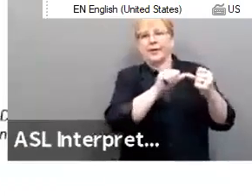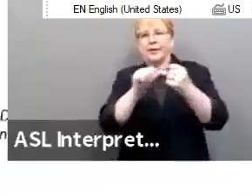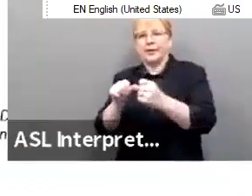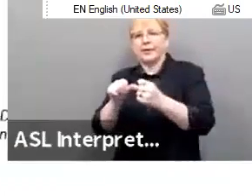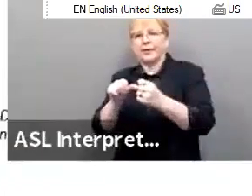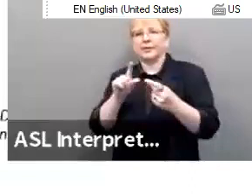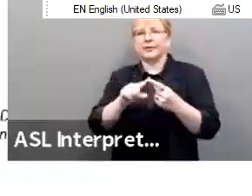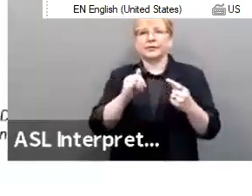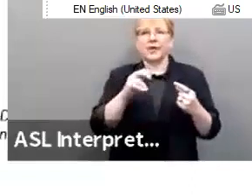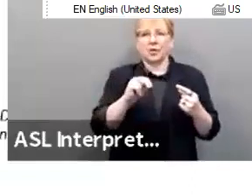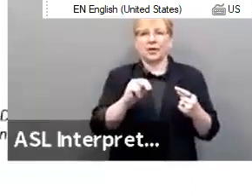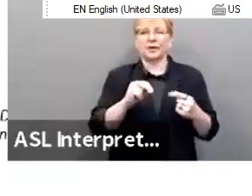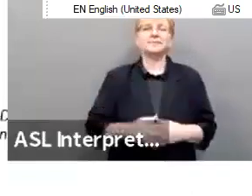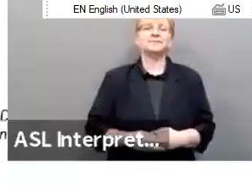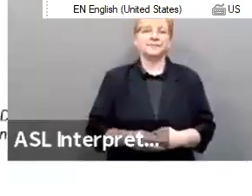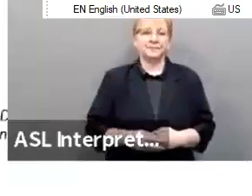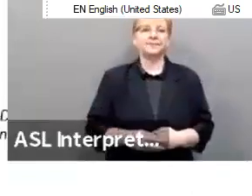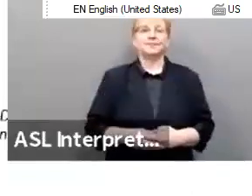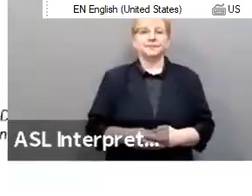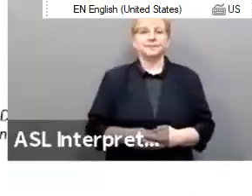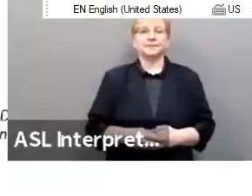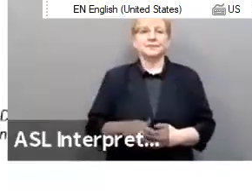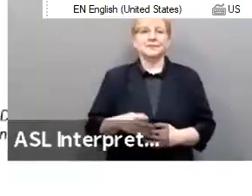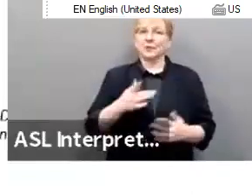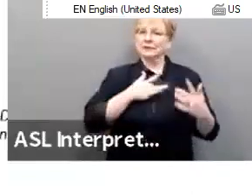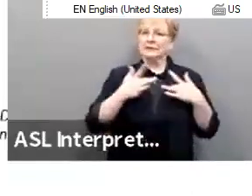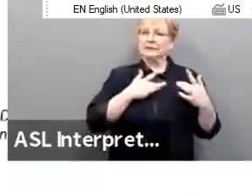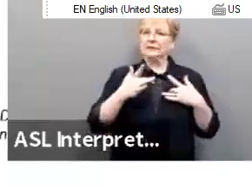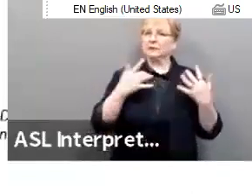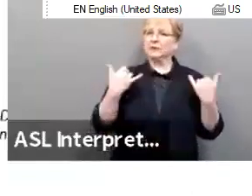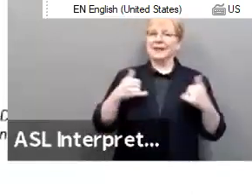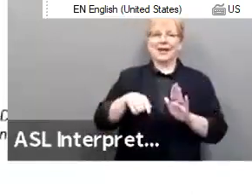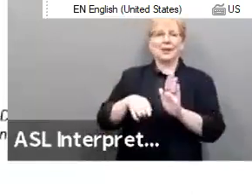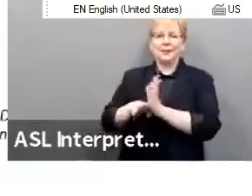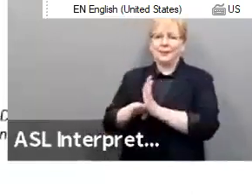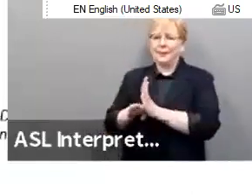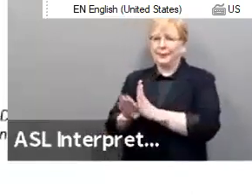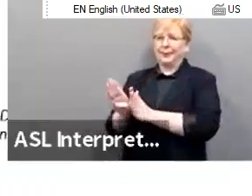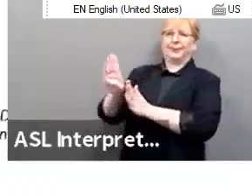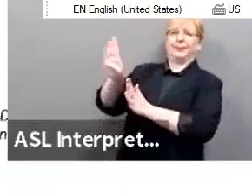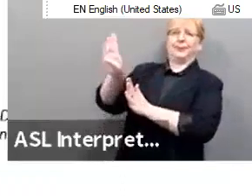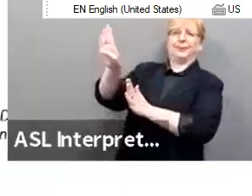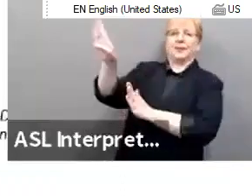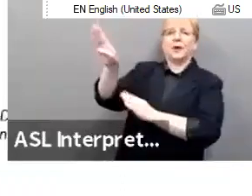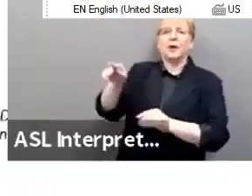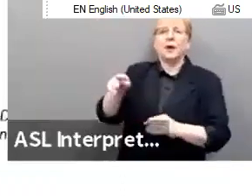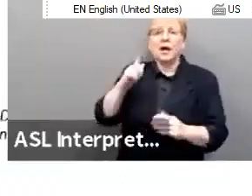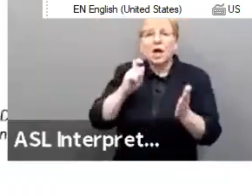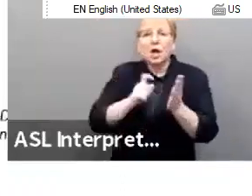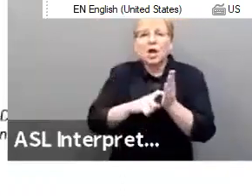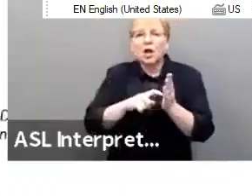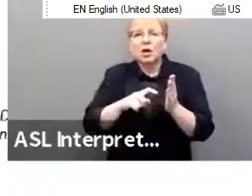los casos y me parece que la línea azul nos muestra el